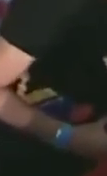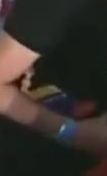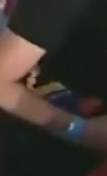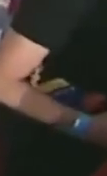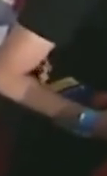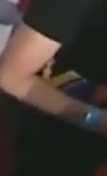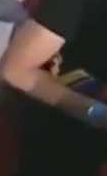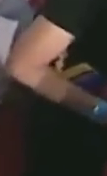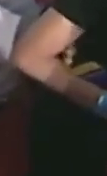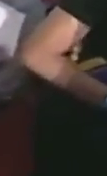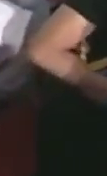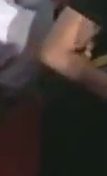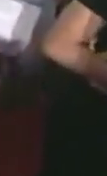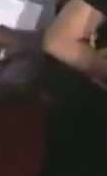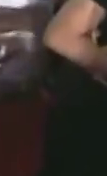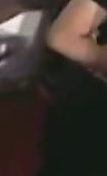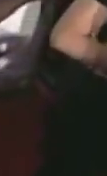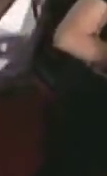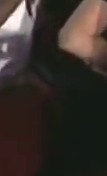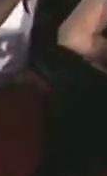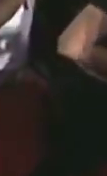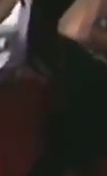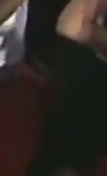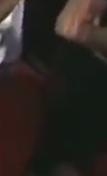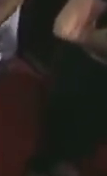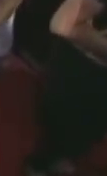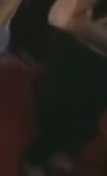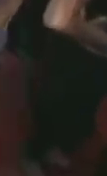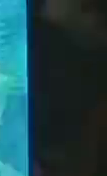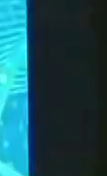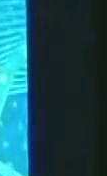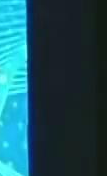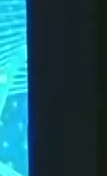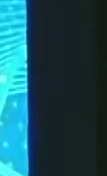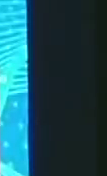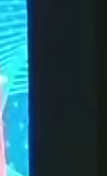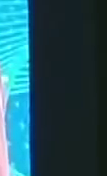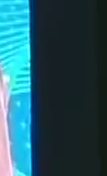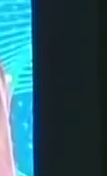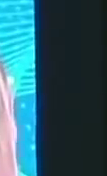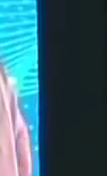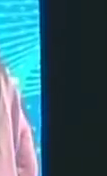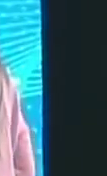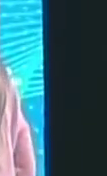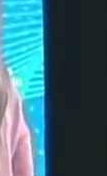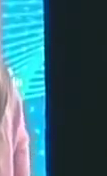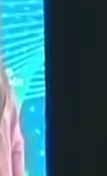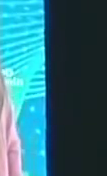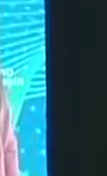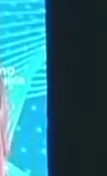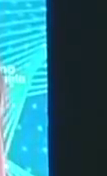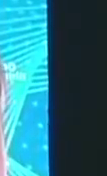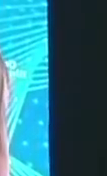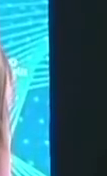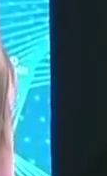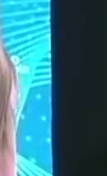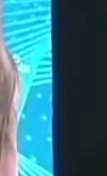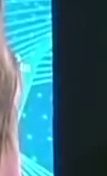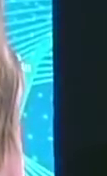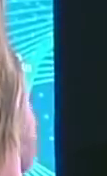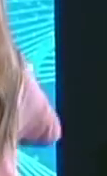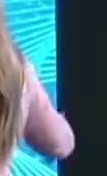En días recientes también el equipo de prensa de la zona de televisión pudo recoger algunas indicaciones